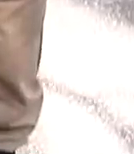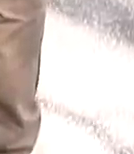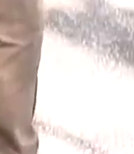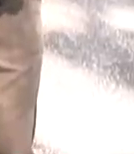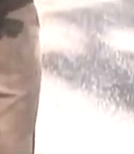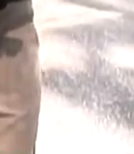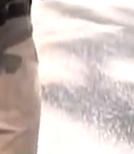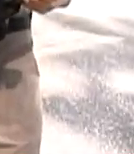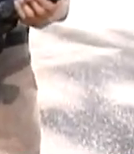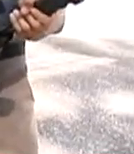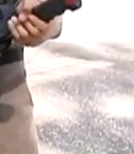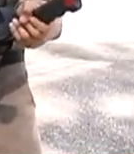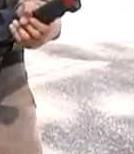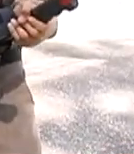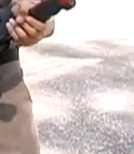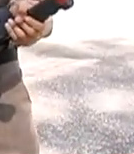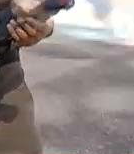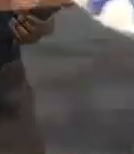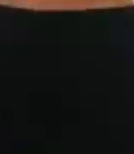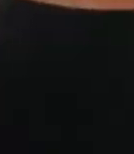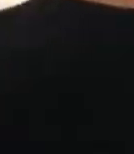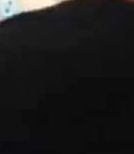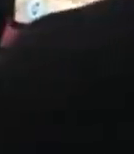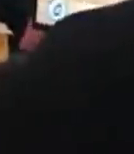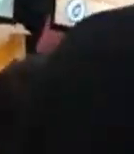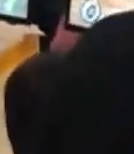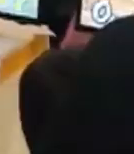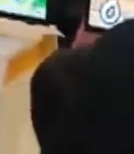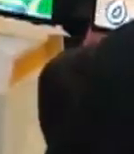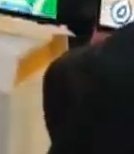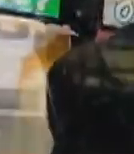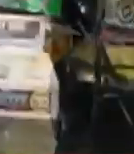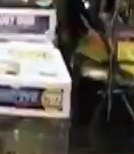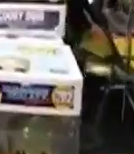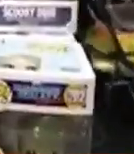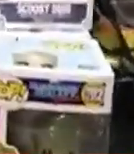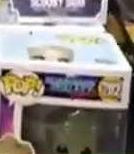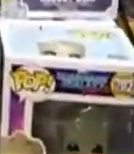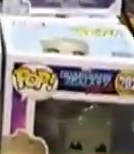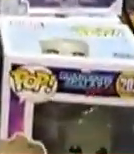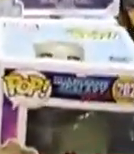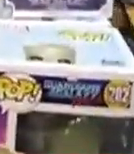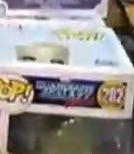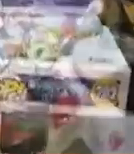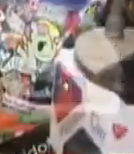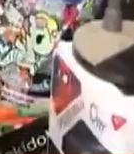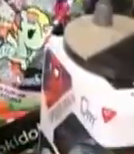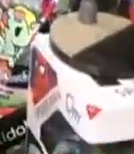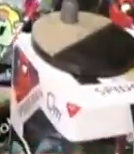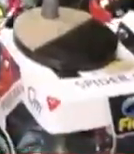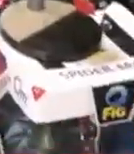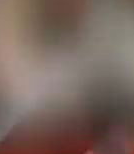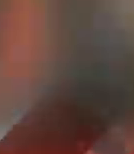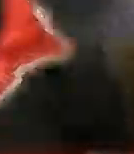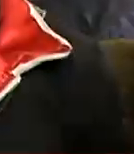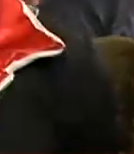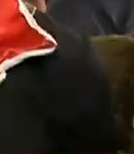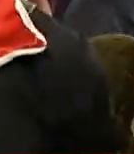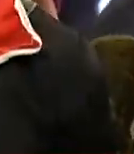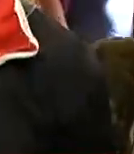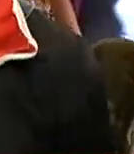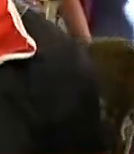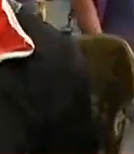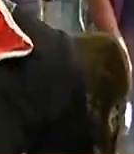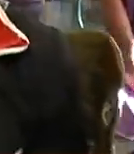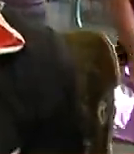República encontraron en un solo lugar videojuegos, cómics, revistas, juguetes de colección y más. Yo vengo